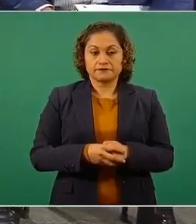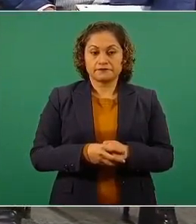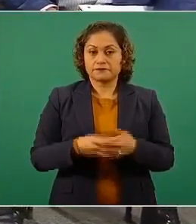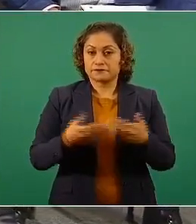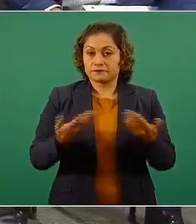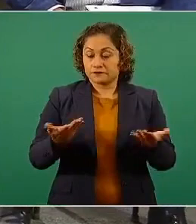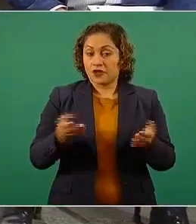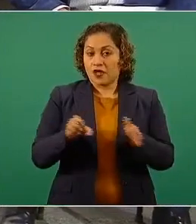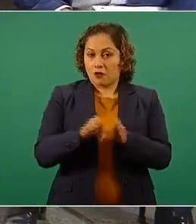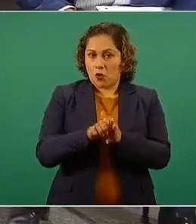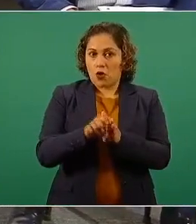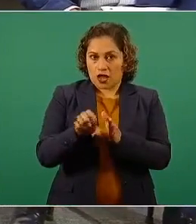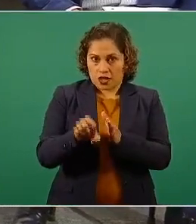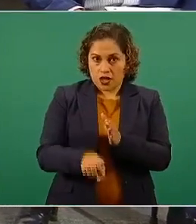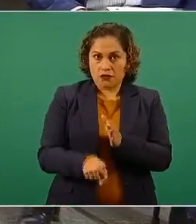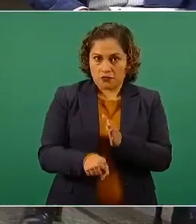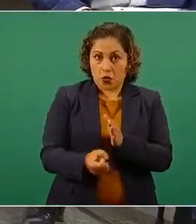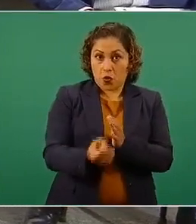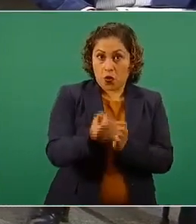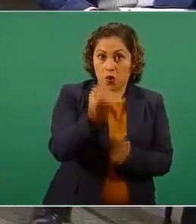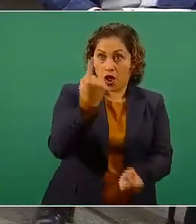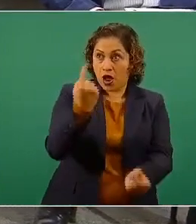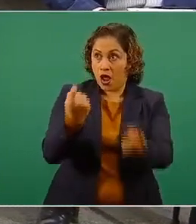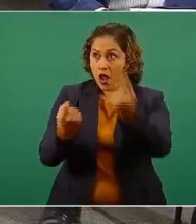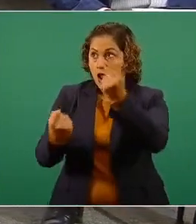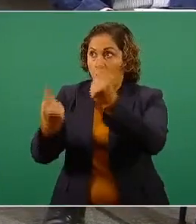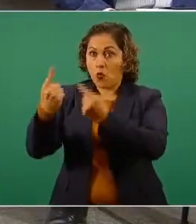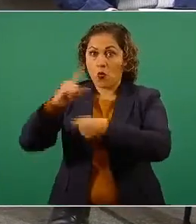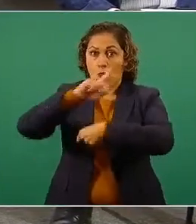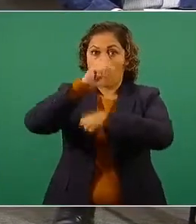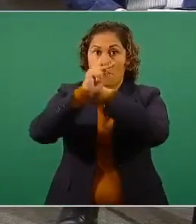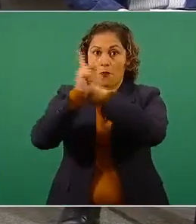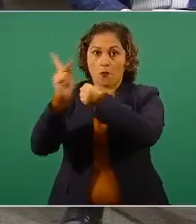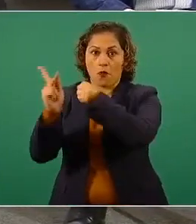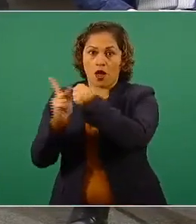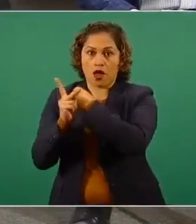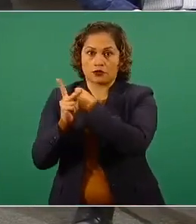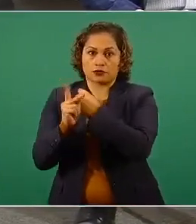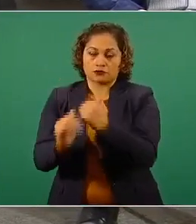importantes en lo económico, las potencias,